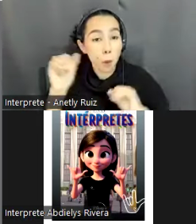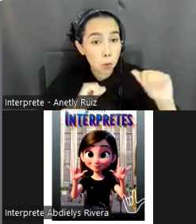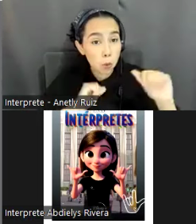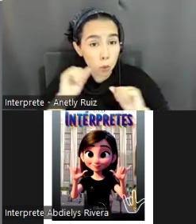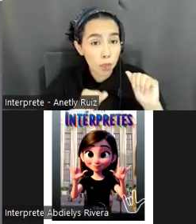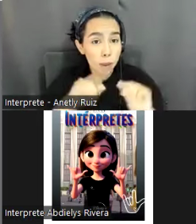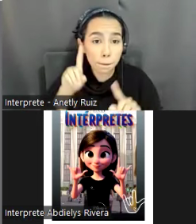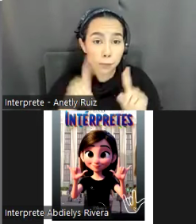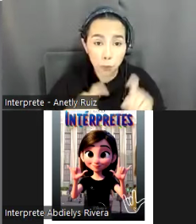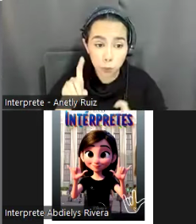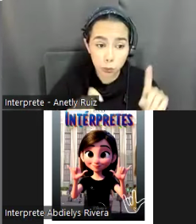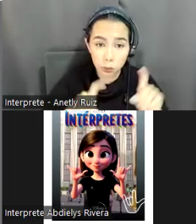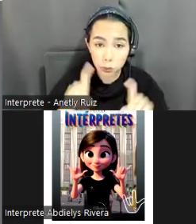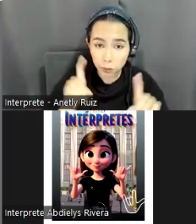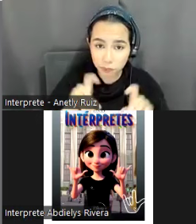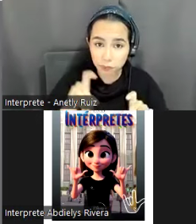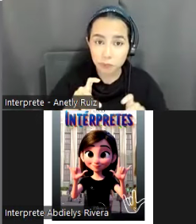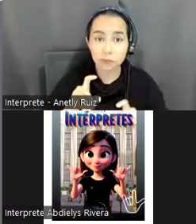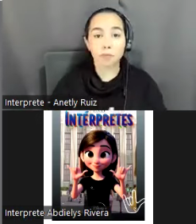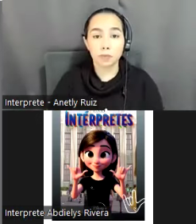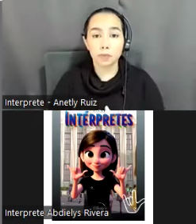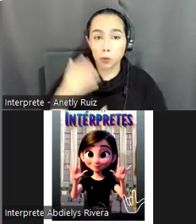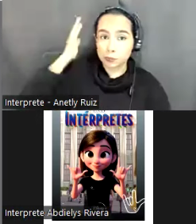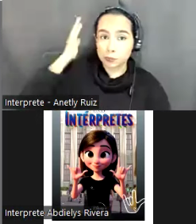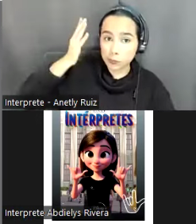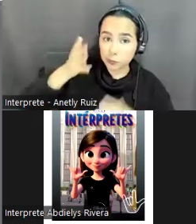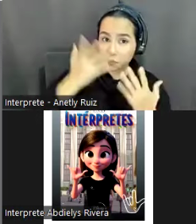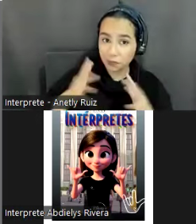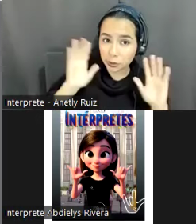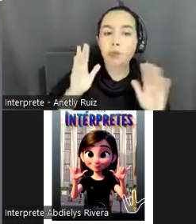preguntas luego ¿verdad?, de la información didáctica que se va a estar proveyendo.